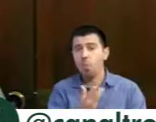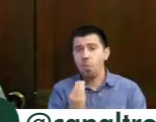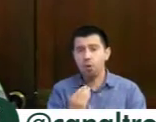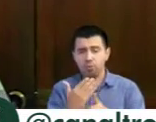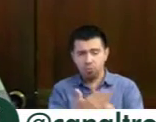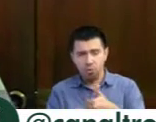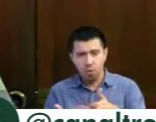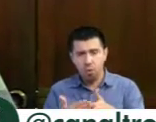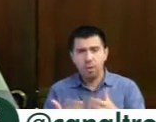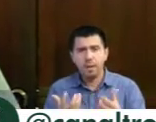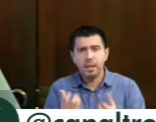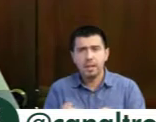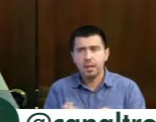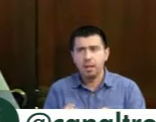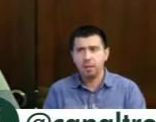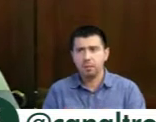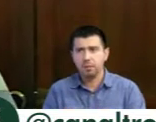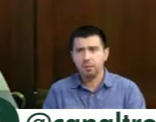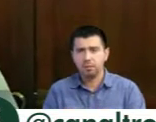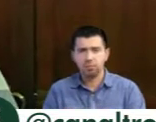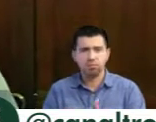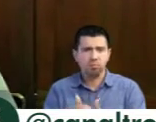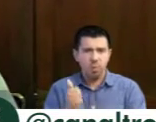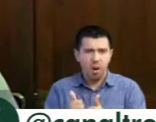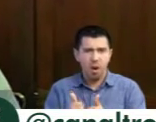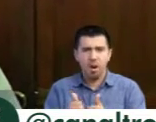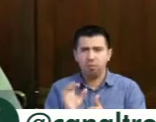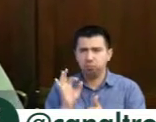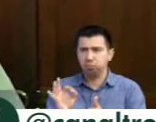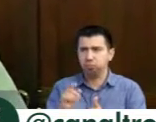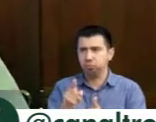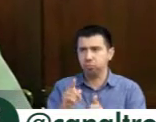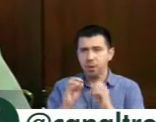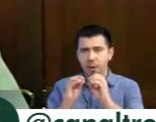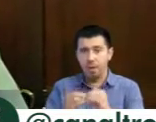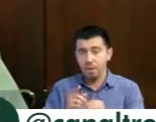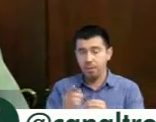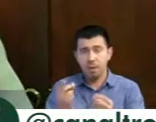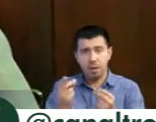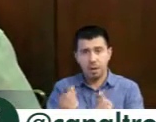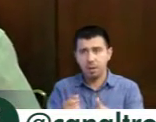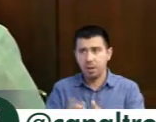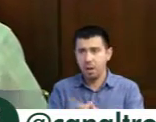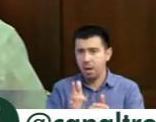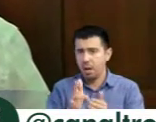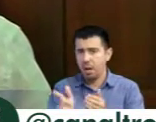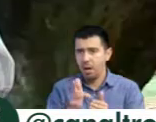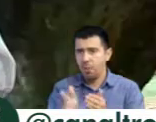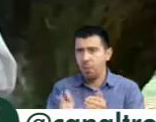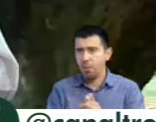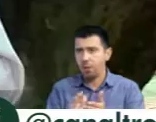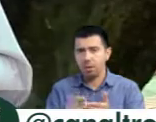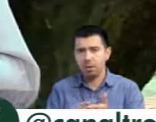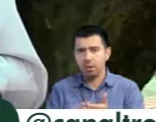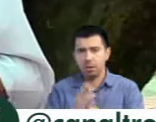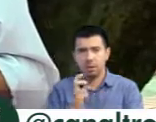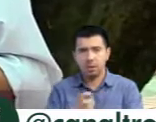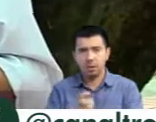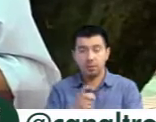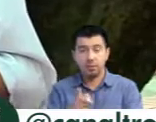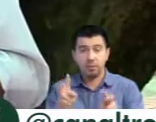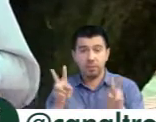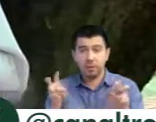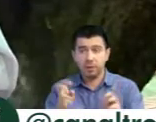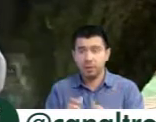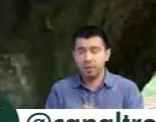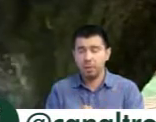Es la forma más rápida para desentrabar esta situación tan difícil que tenemos. Pues obviamente